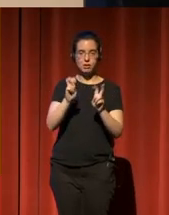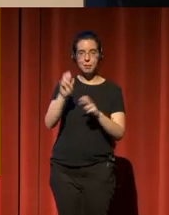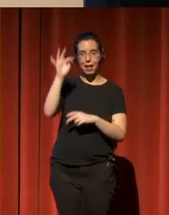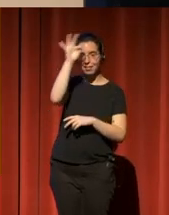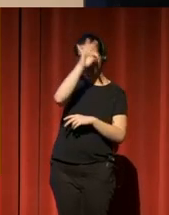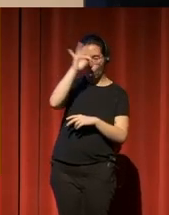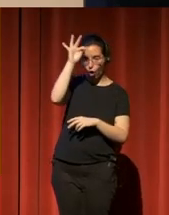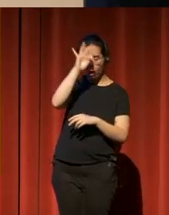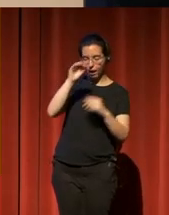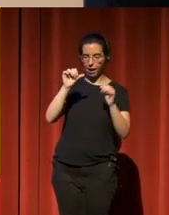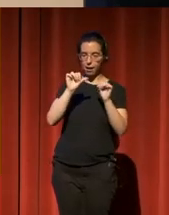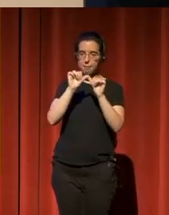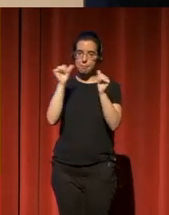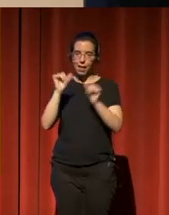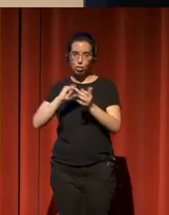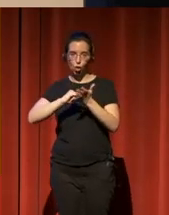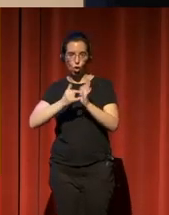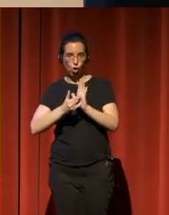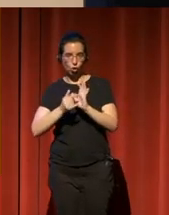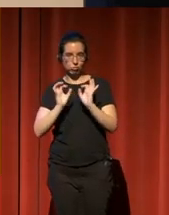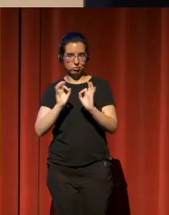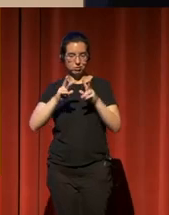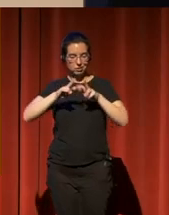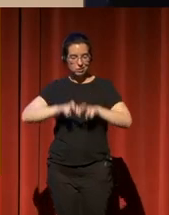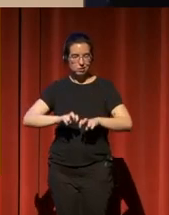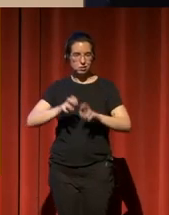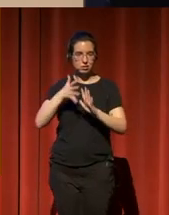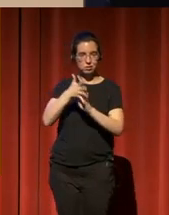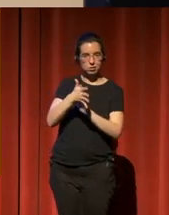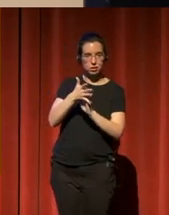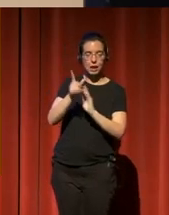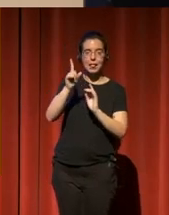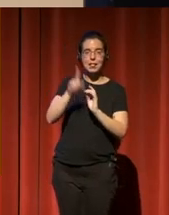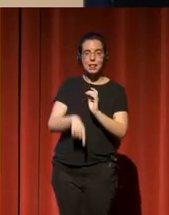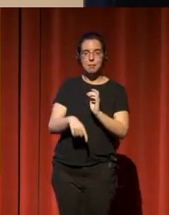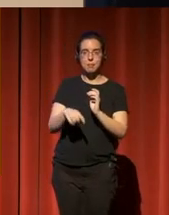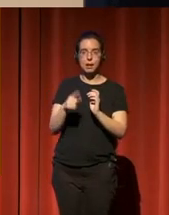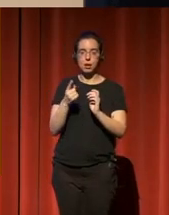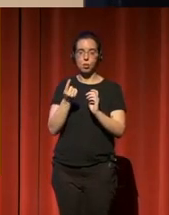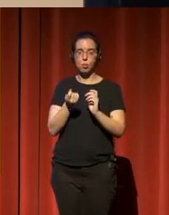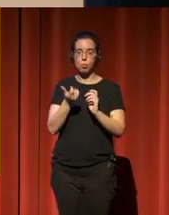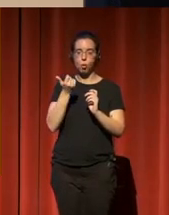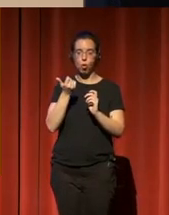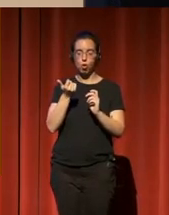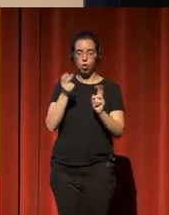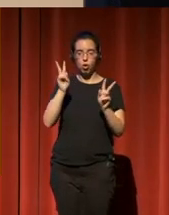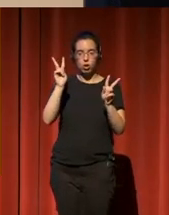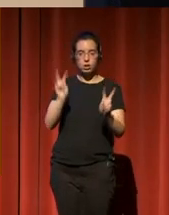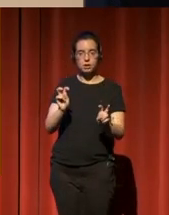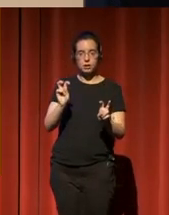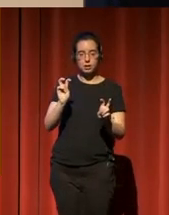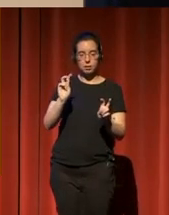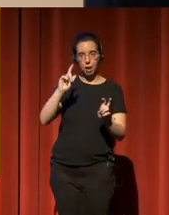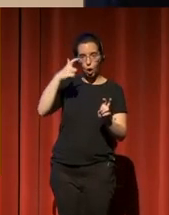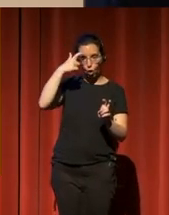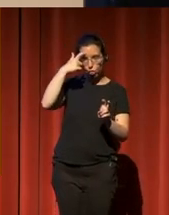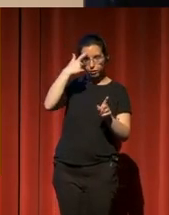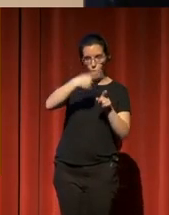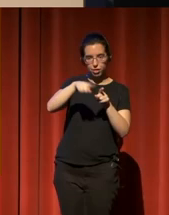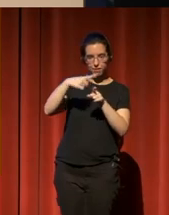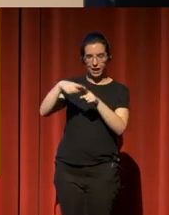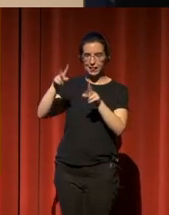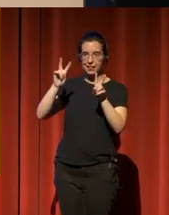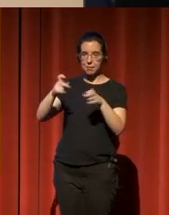y metodológico de la investigación e adentrarnos un poco también en las diferentes concepciones sobre la participación eh